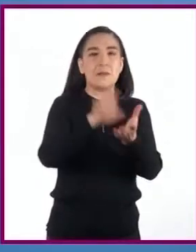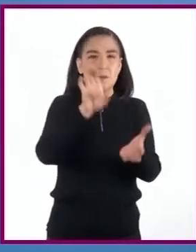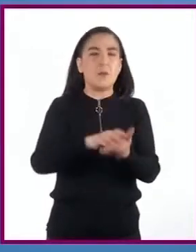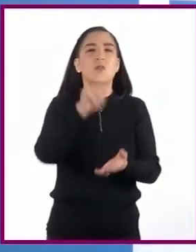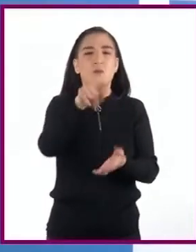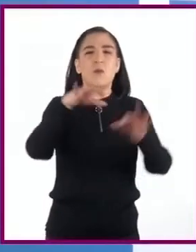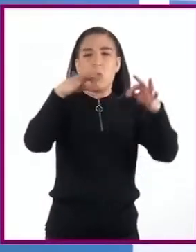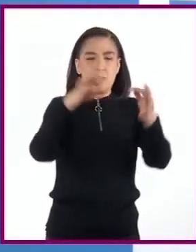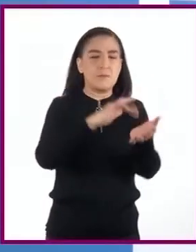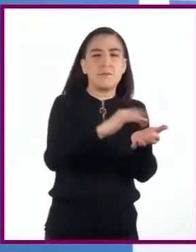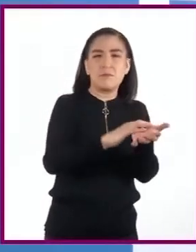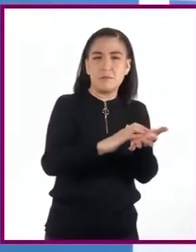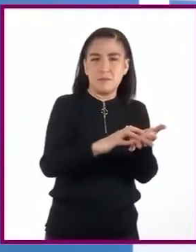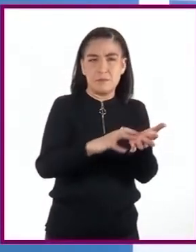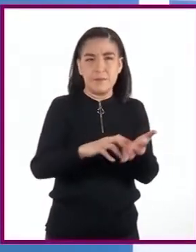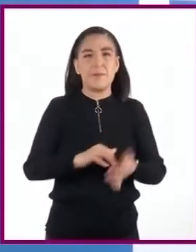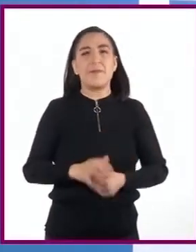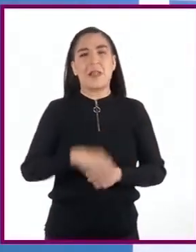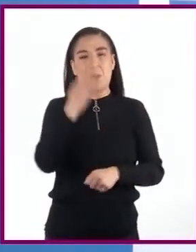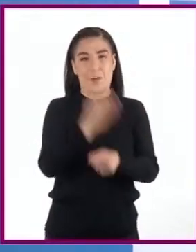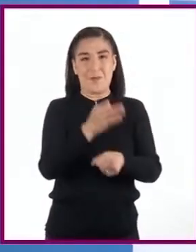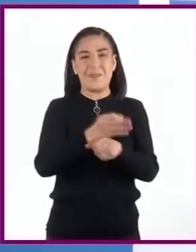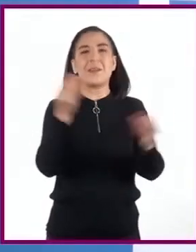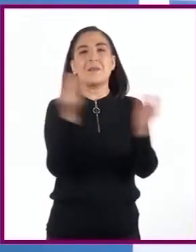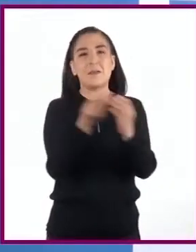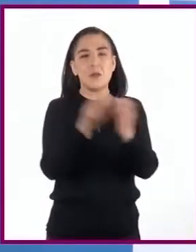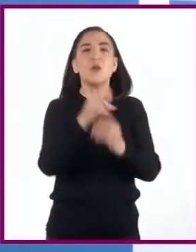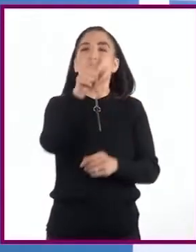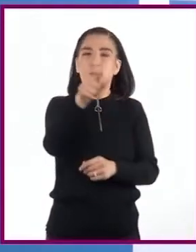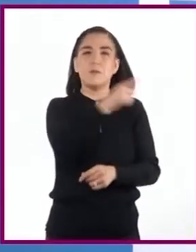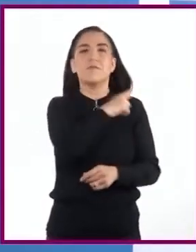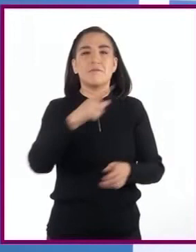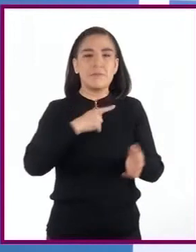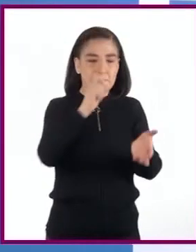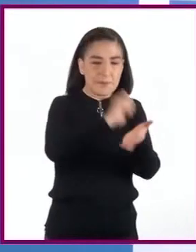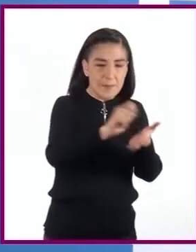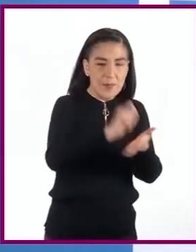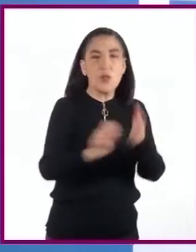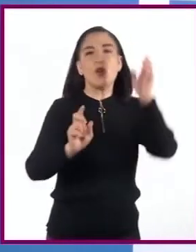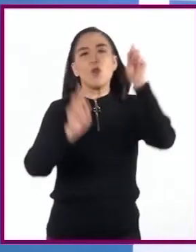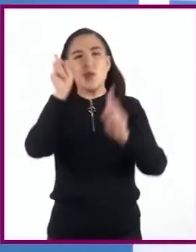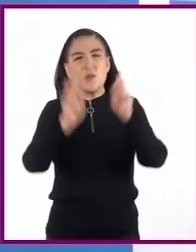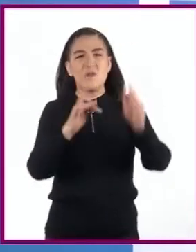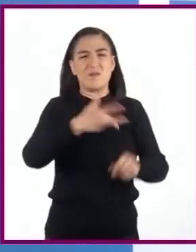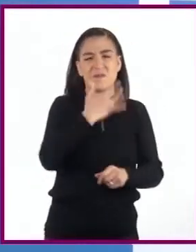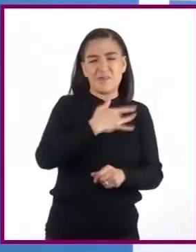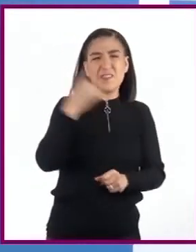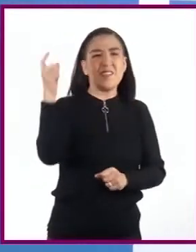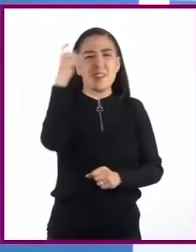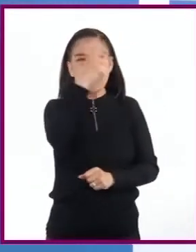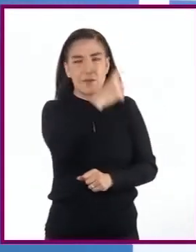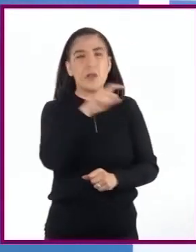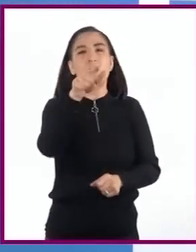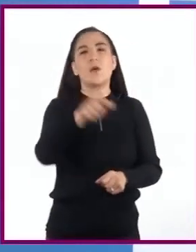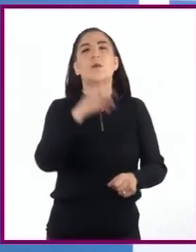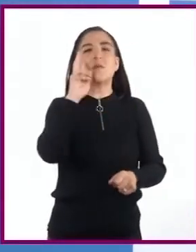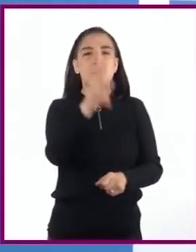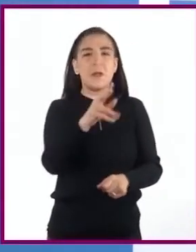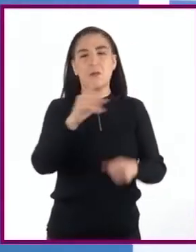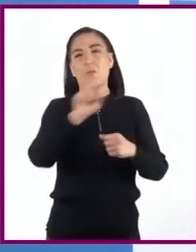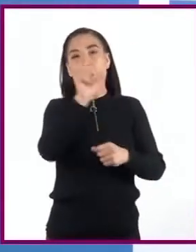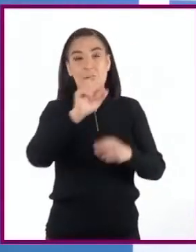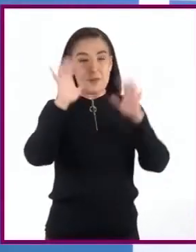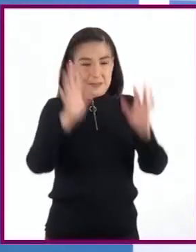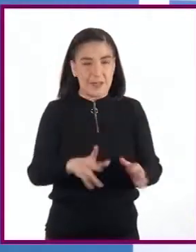regleta. Durante el desarrollo de la sesión, anoten sus dudas, inquietudes o dificultades que les surjan al resolver